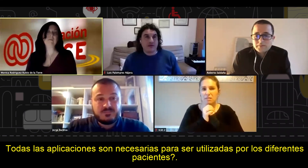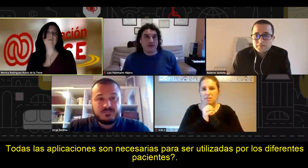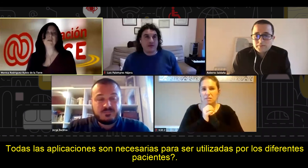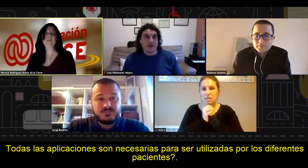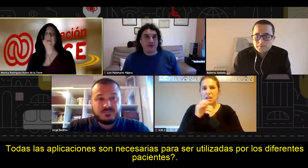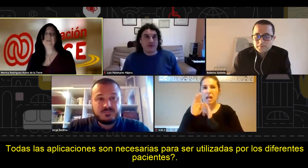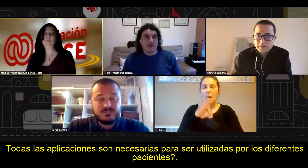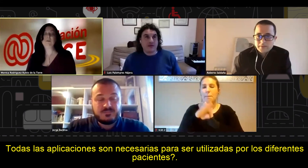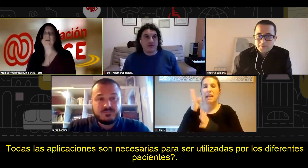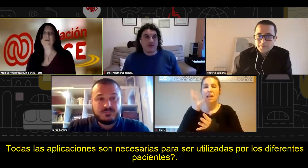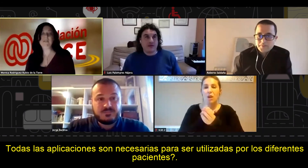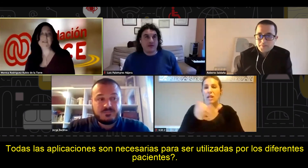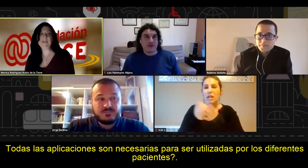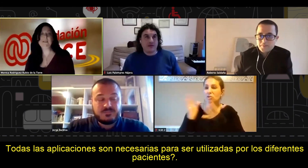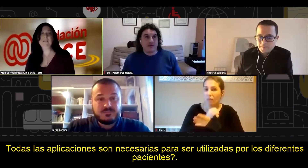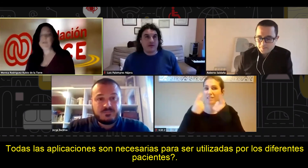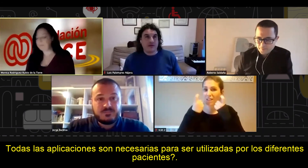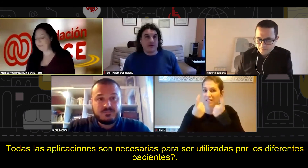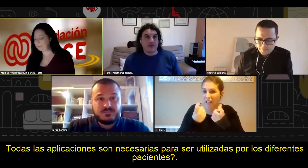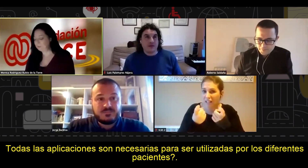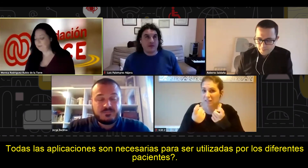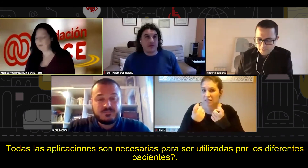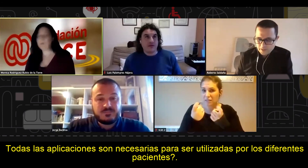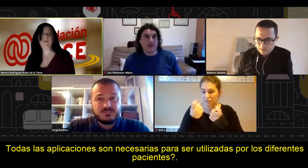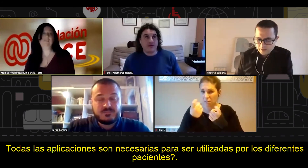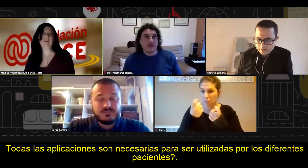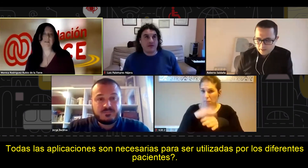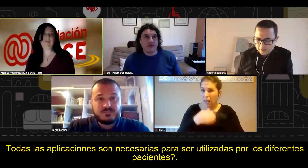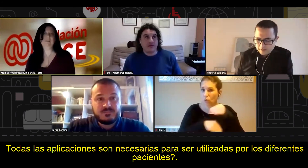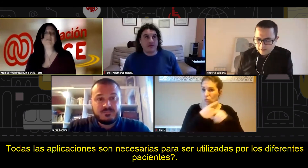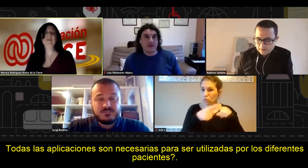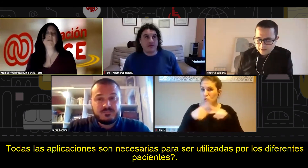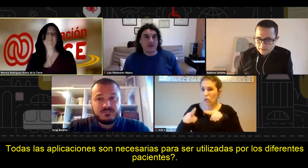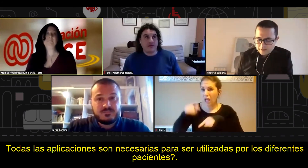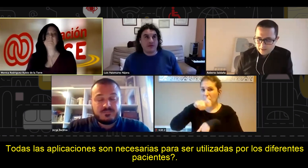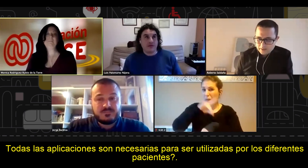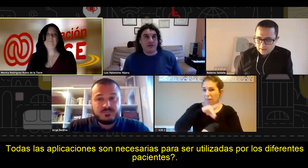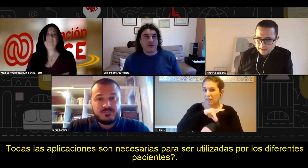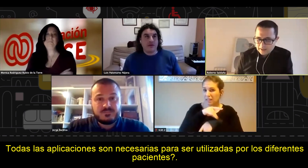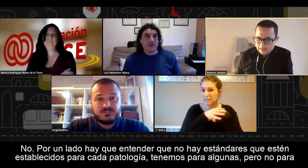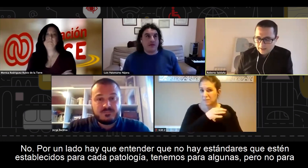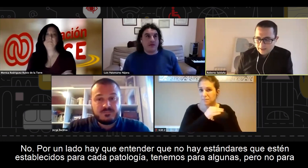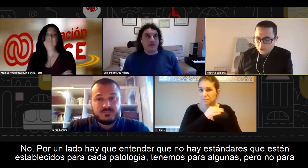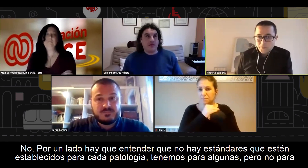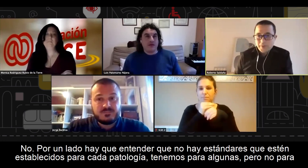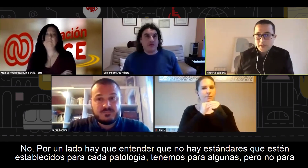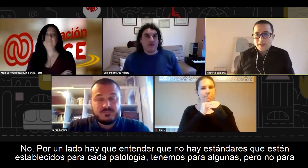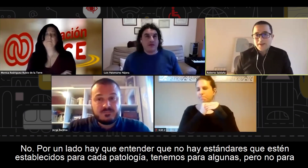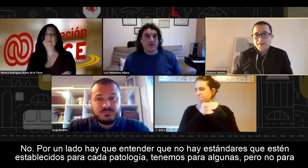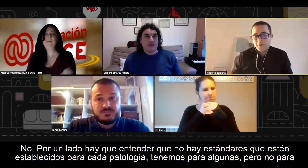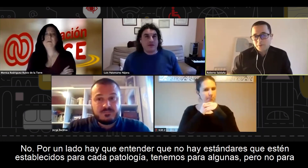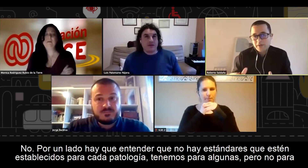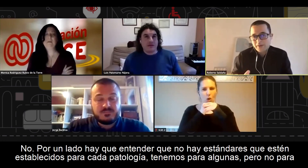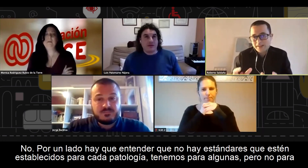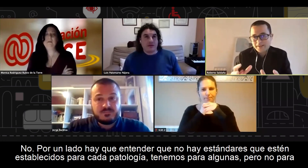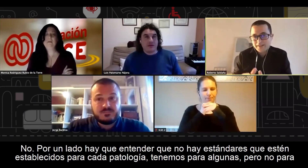aplicaciones son necesarias para ser utilizados por los diferentes pacientes. No. Por un